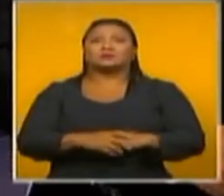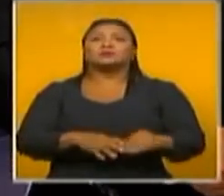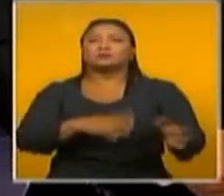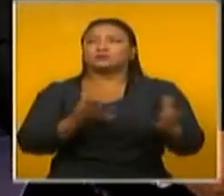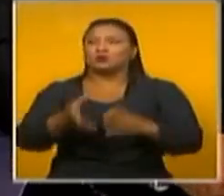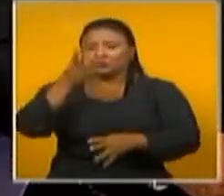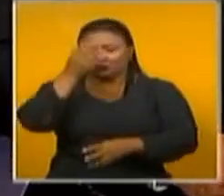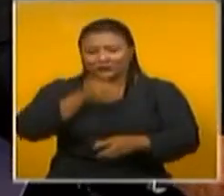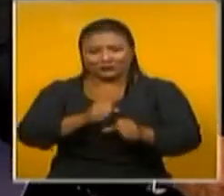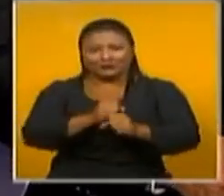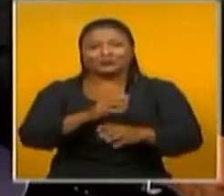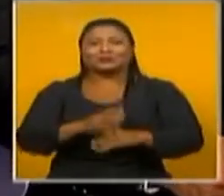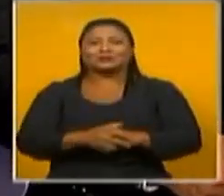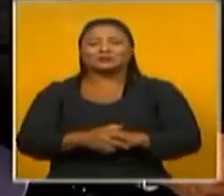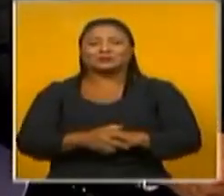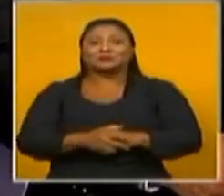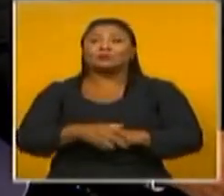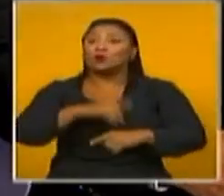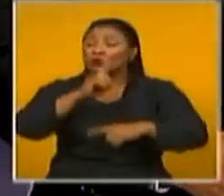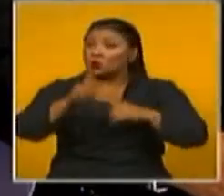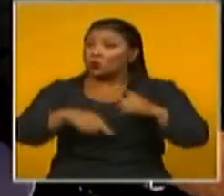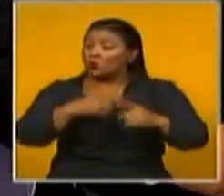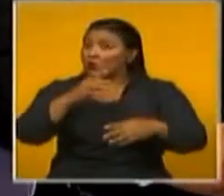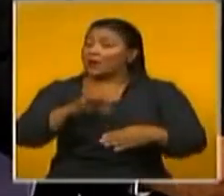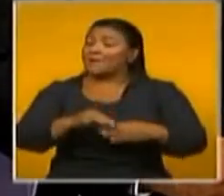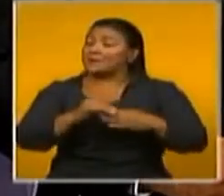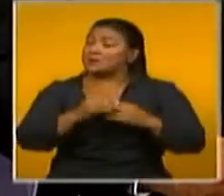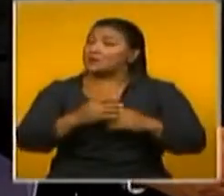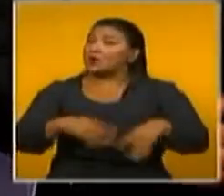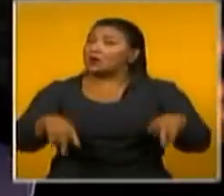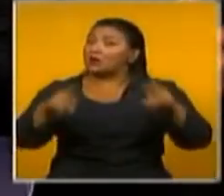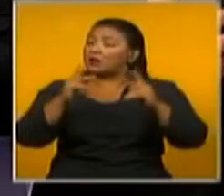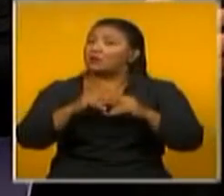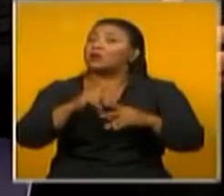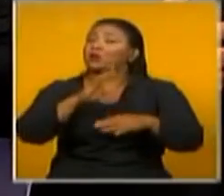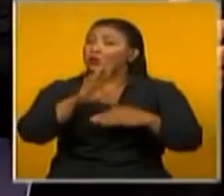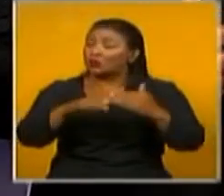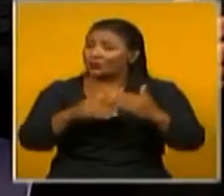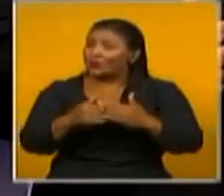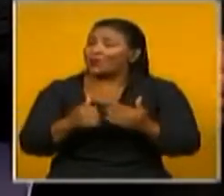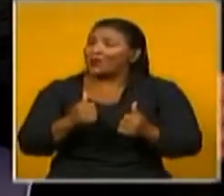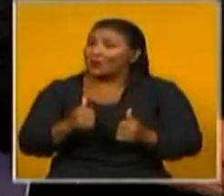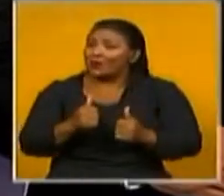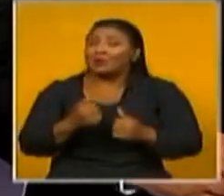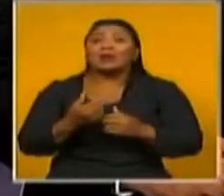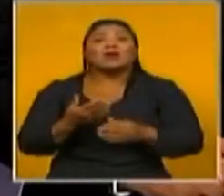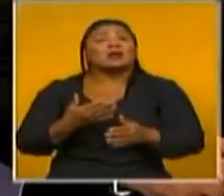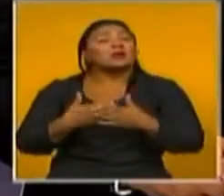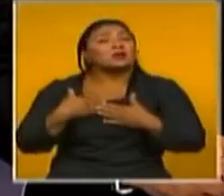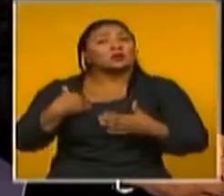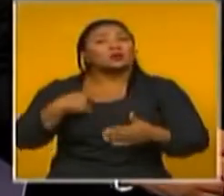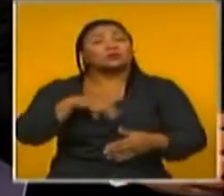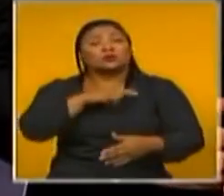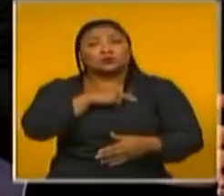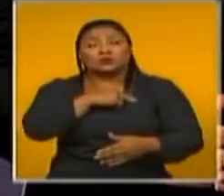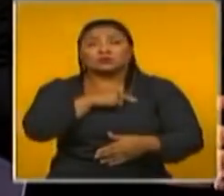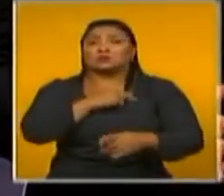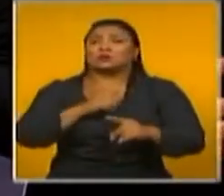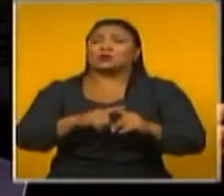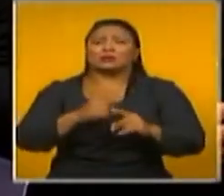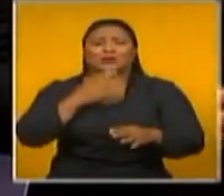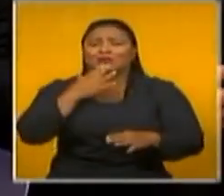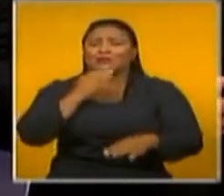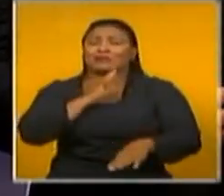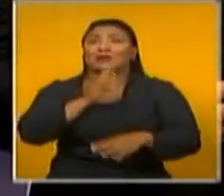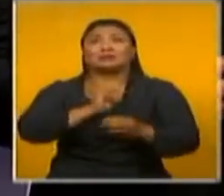Buenas noches. Cuando los principios y valores están bien arraigados dentro de nosotros, no existe fuerza en